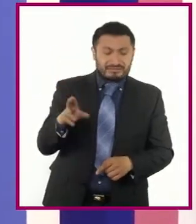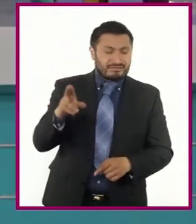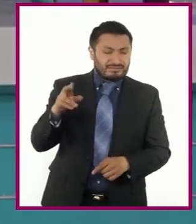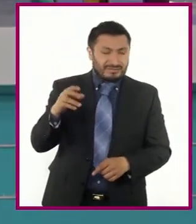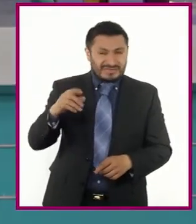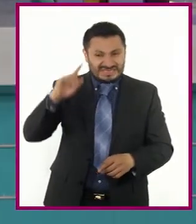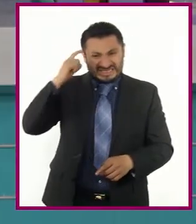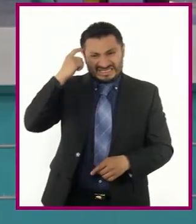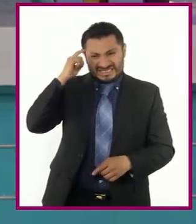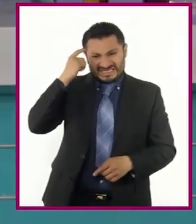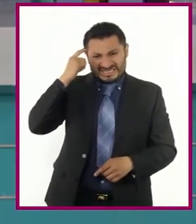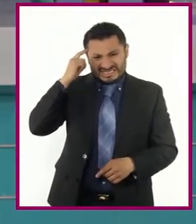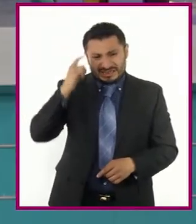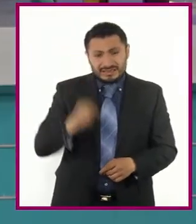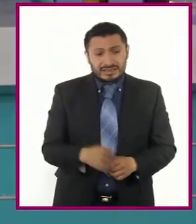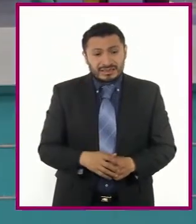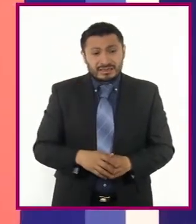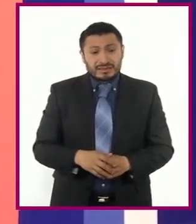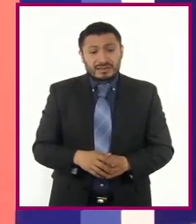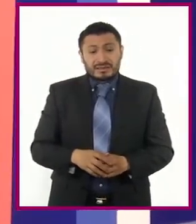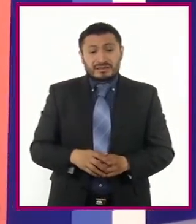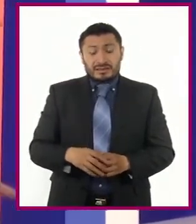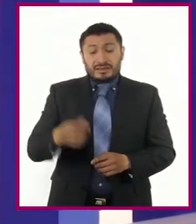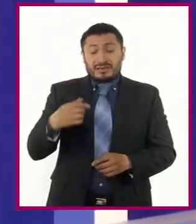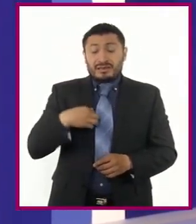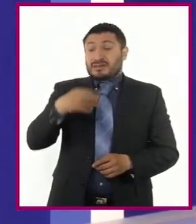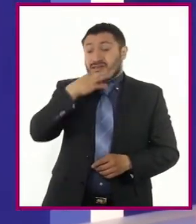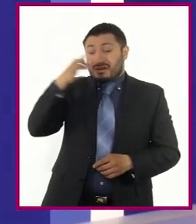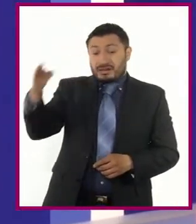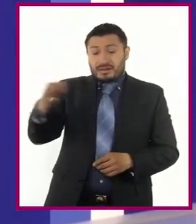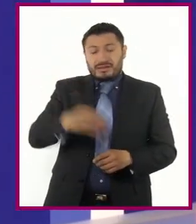muy contento. Le iré a decir,